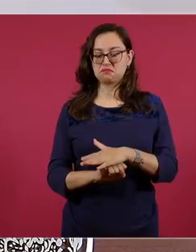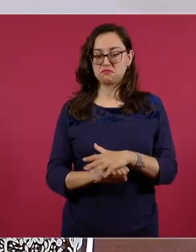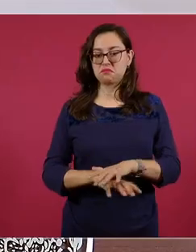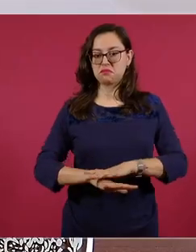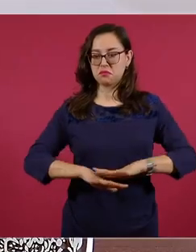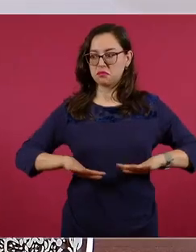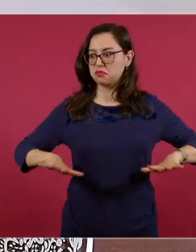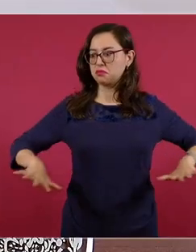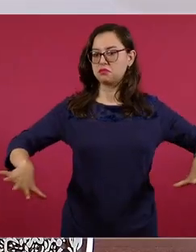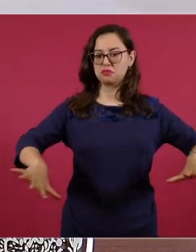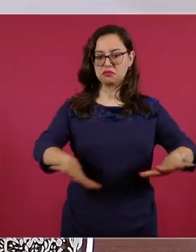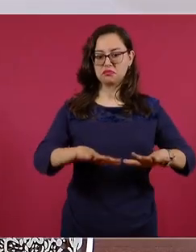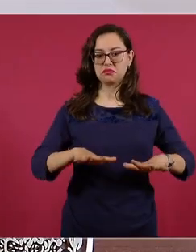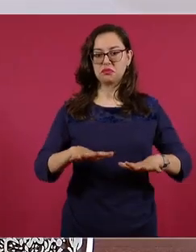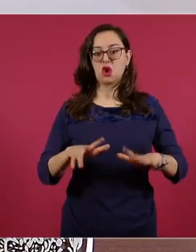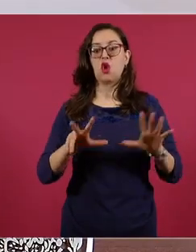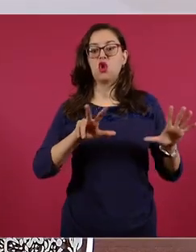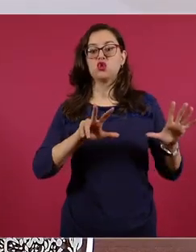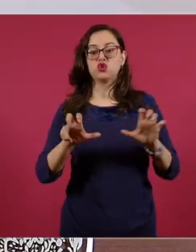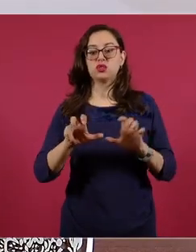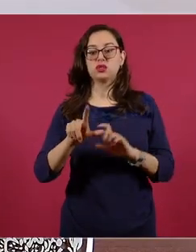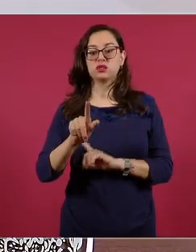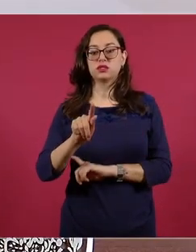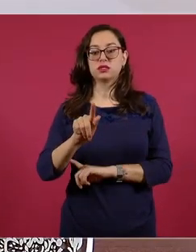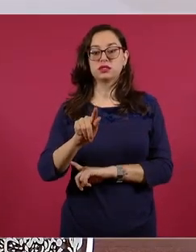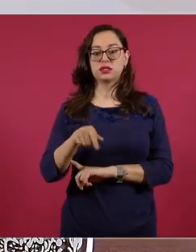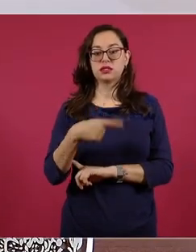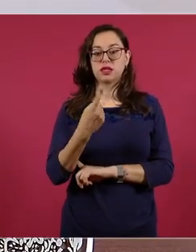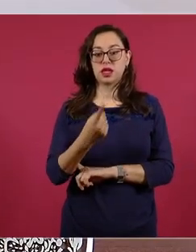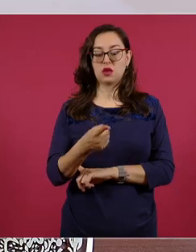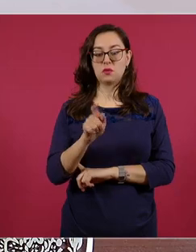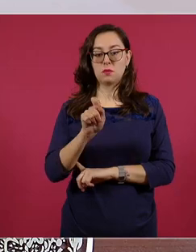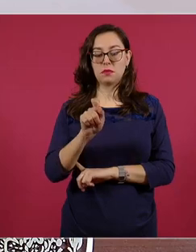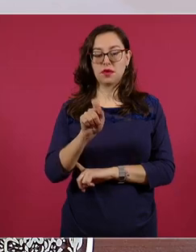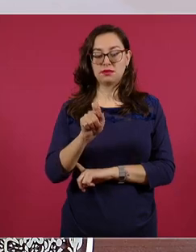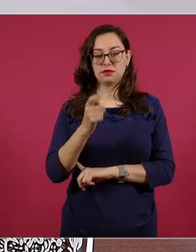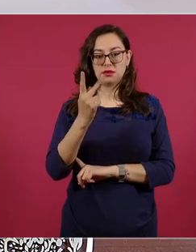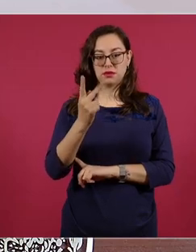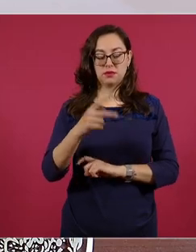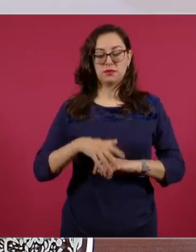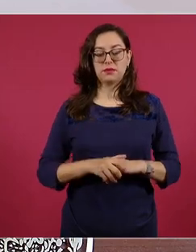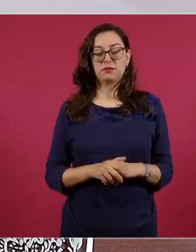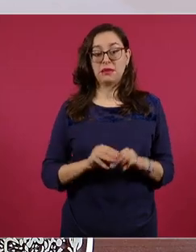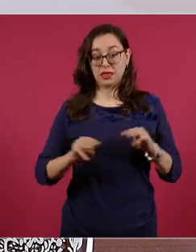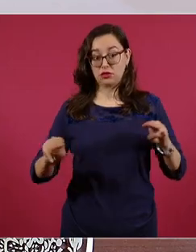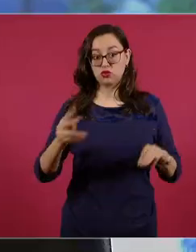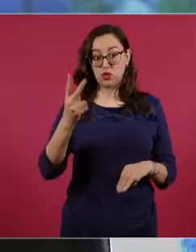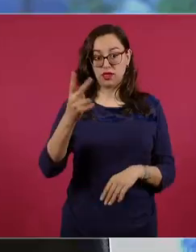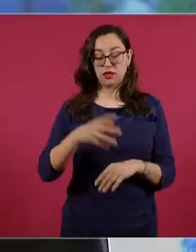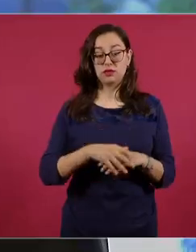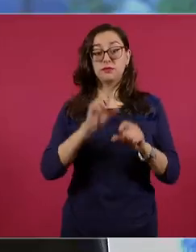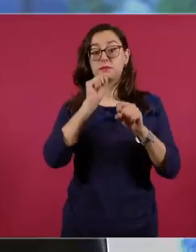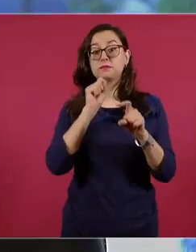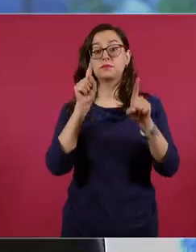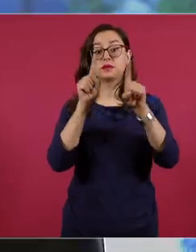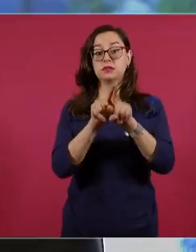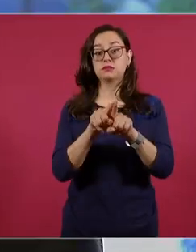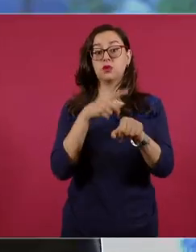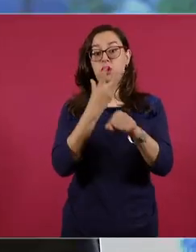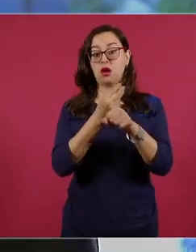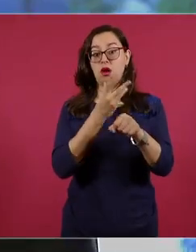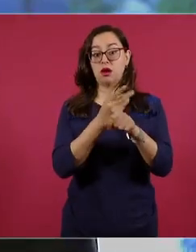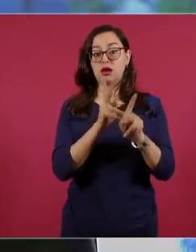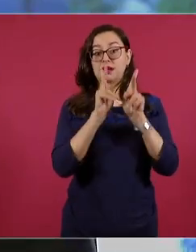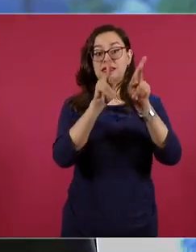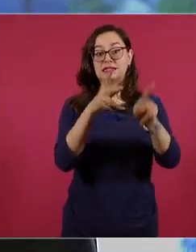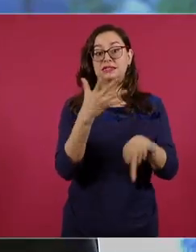mayor compactibilidad al terreno, con 871.520 metros cuadrados. Se rehabilitaron 91 estructuras de puentes,